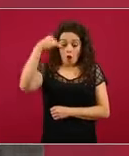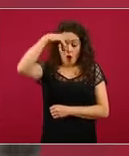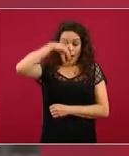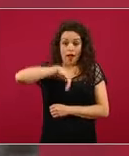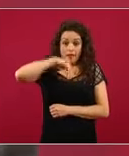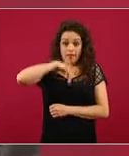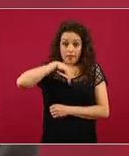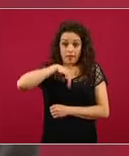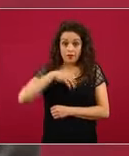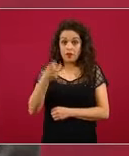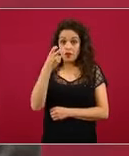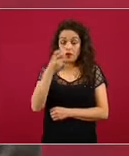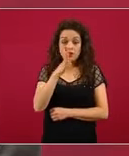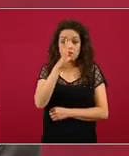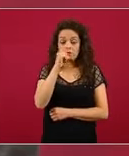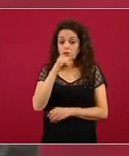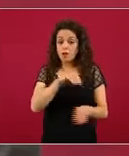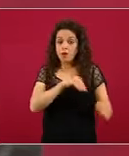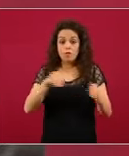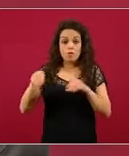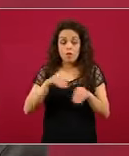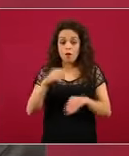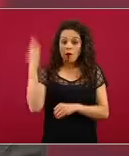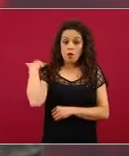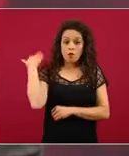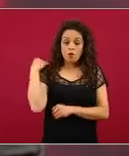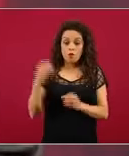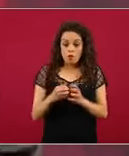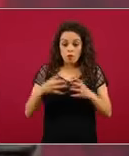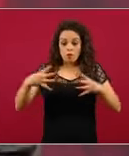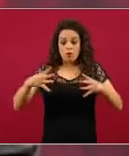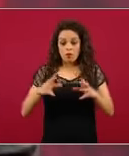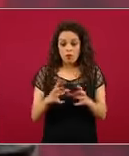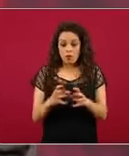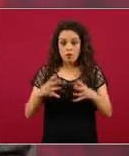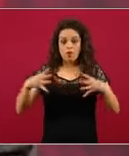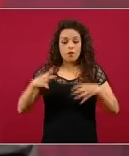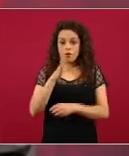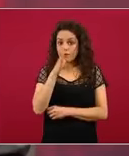le restringe movilidad a los pulmones y además desplaza las unidades